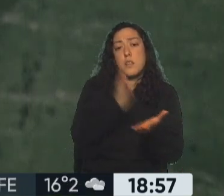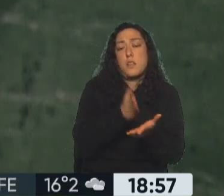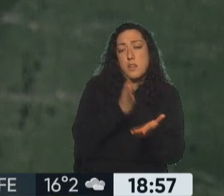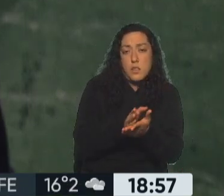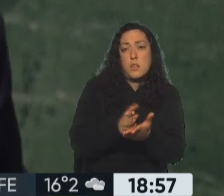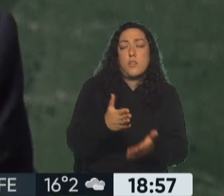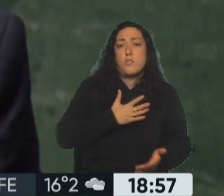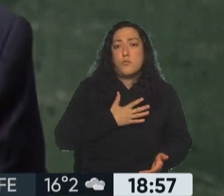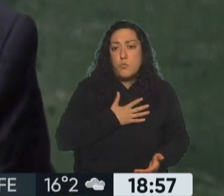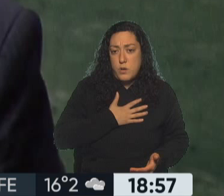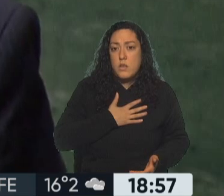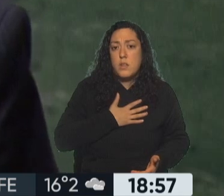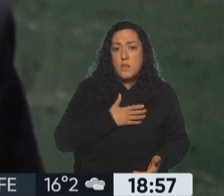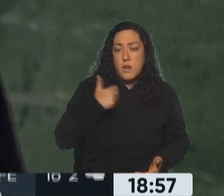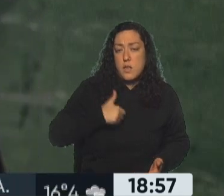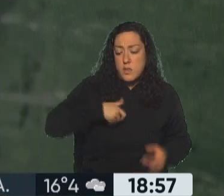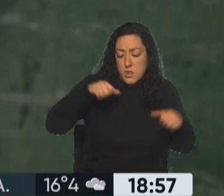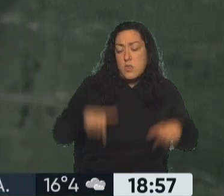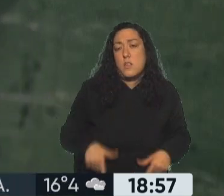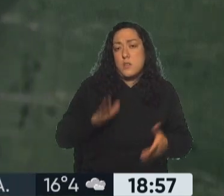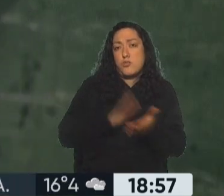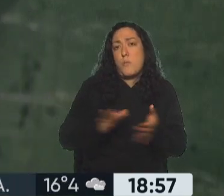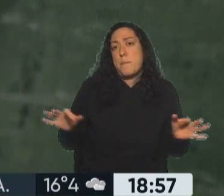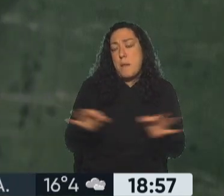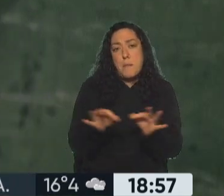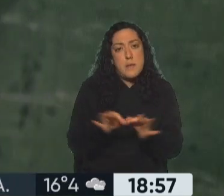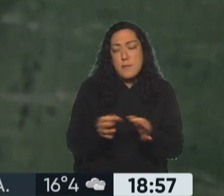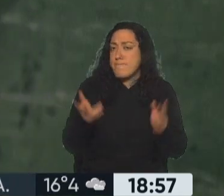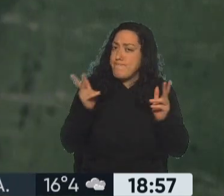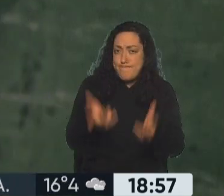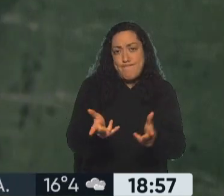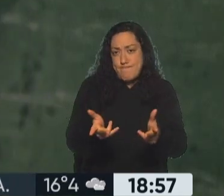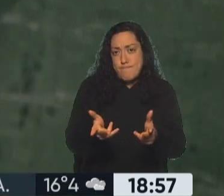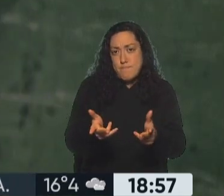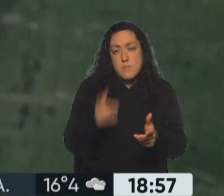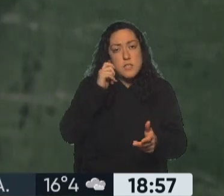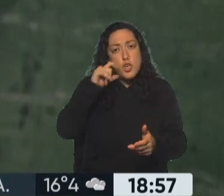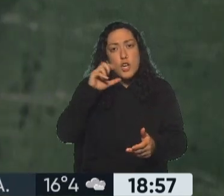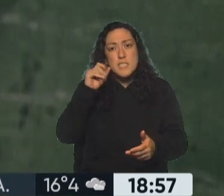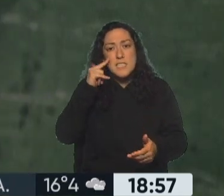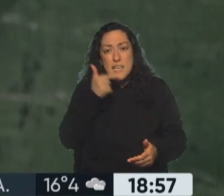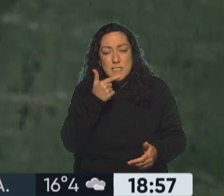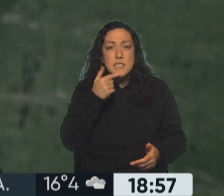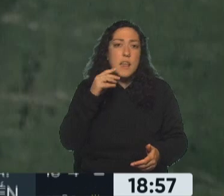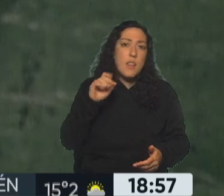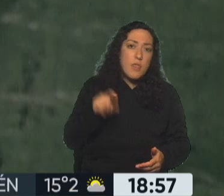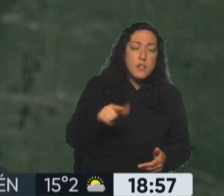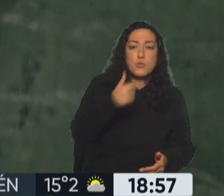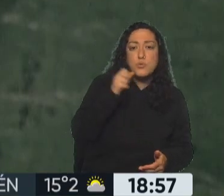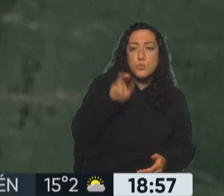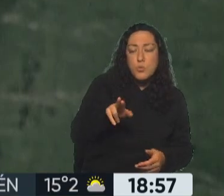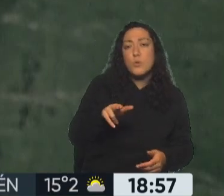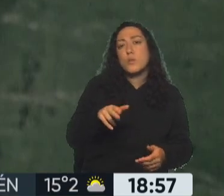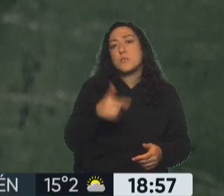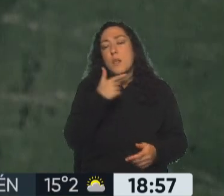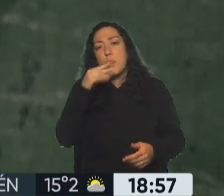soberanía de la República Argentina sobre las Islas Malvinas, Georgias del Sur, Sándwiches del Sur y los espacios